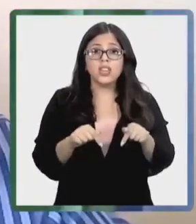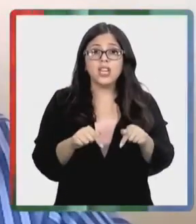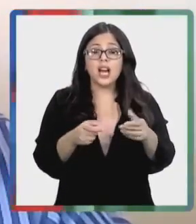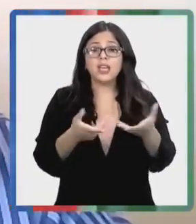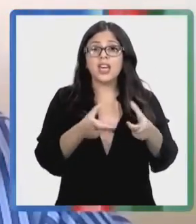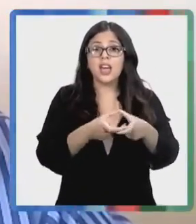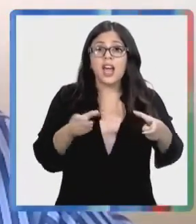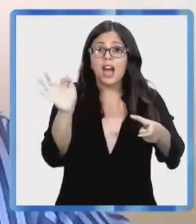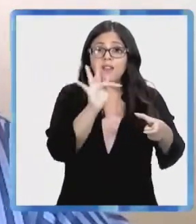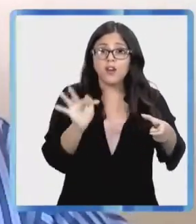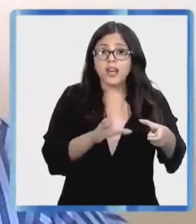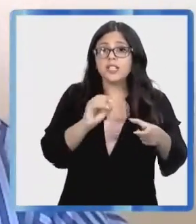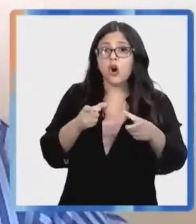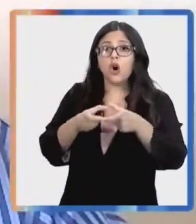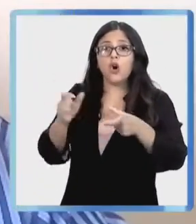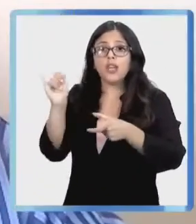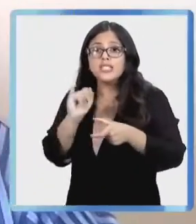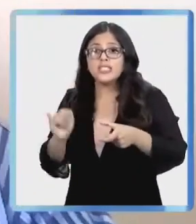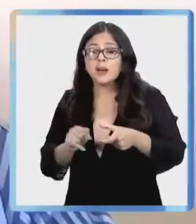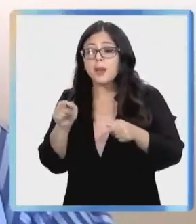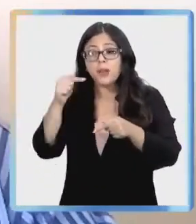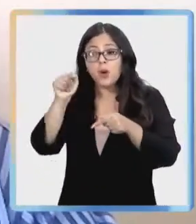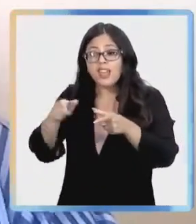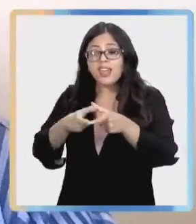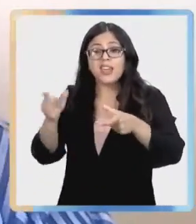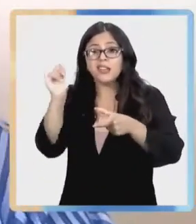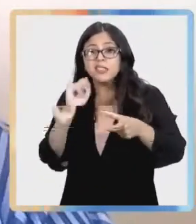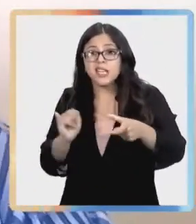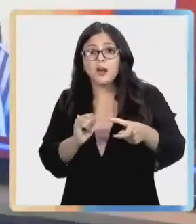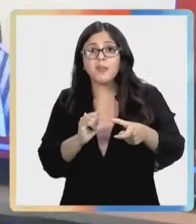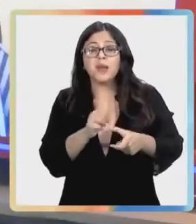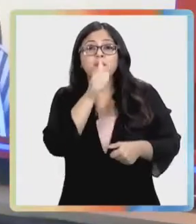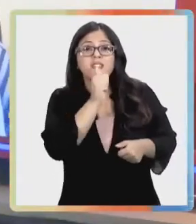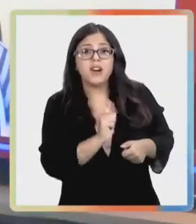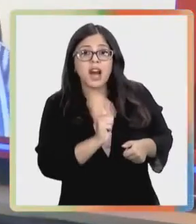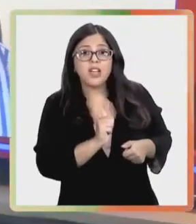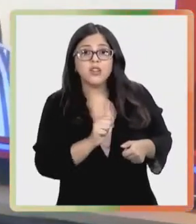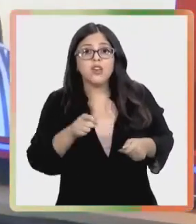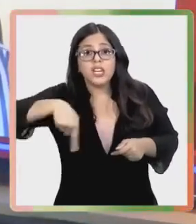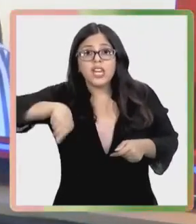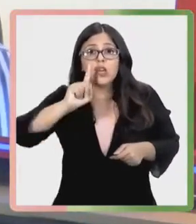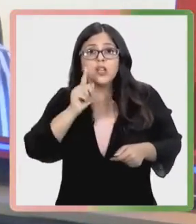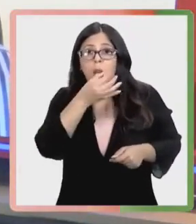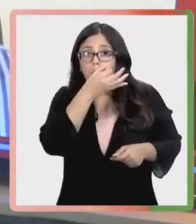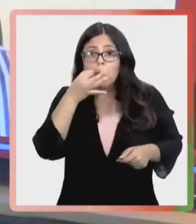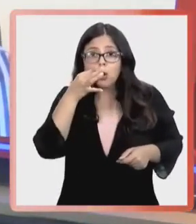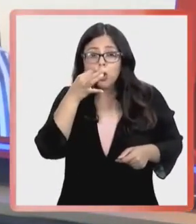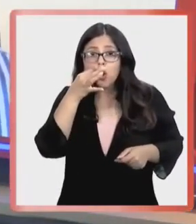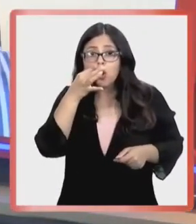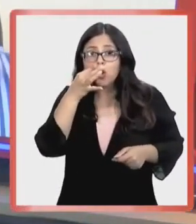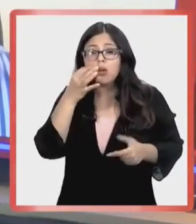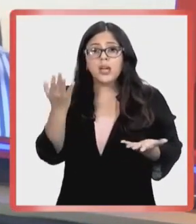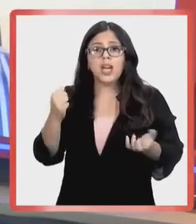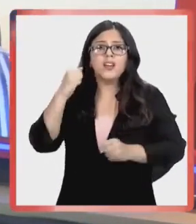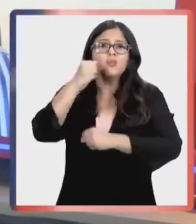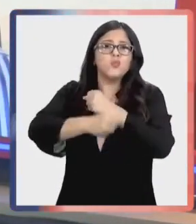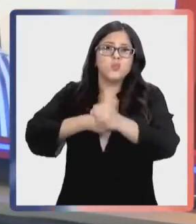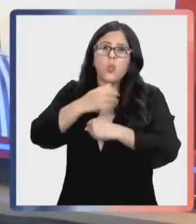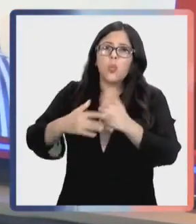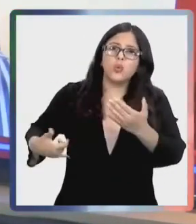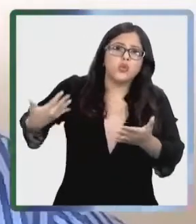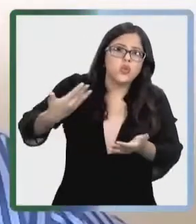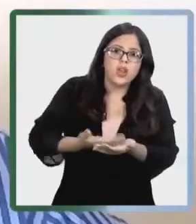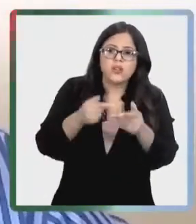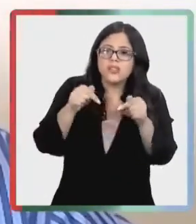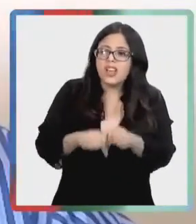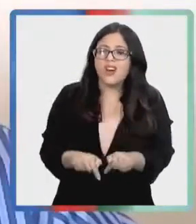va a FONASA o va a la ISAPRE. La ISAPRE son industrias privadas que en el fondo han tenido un lucro bastante oneroso durante tantos años y ahora están